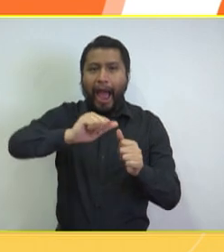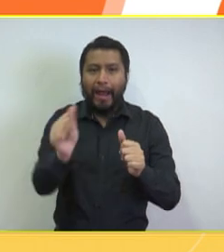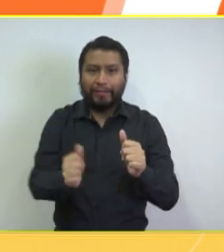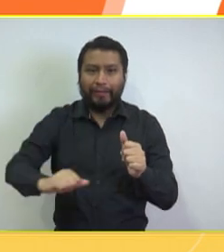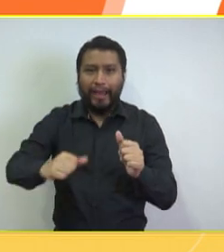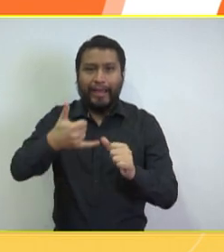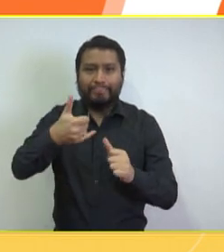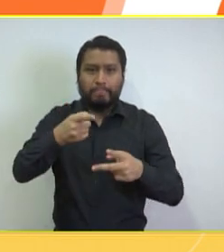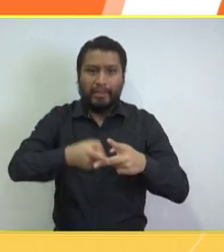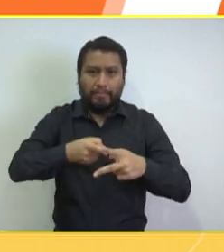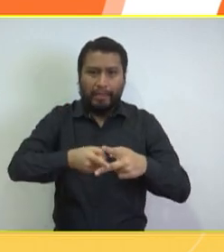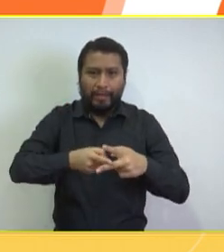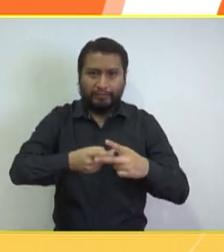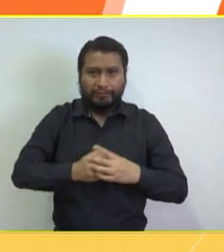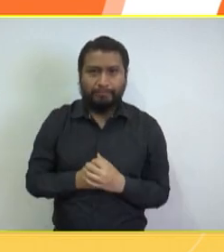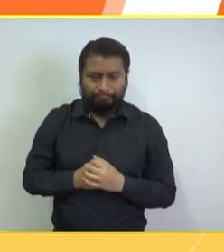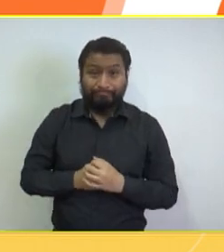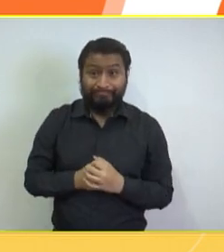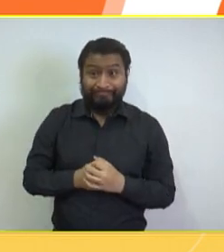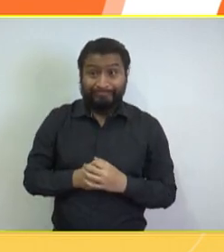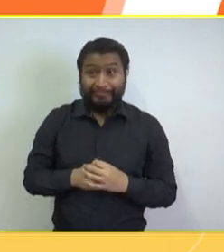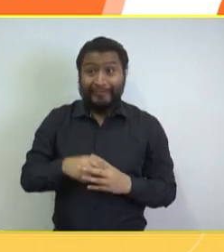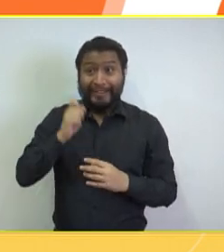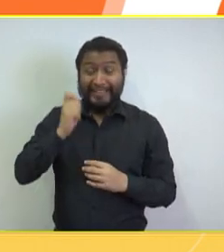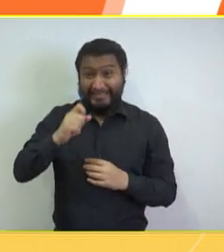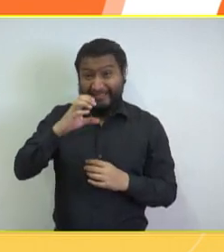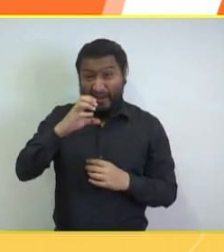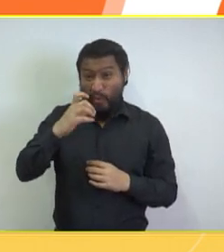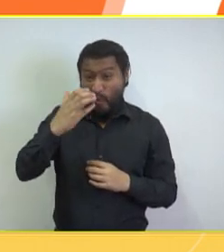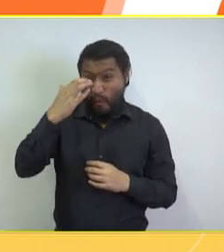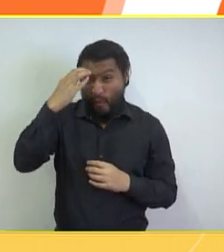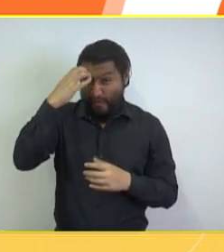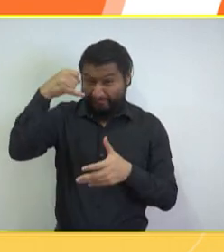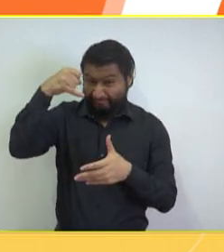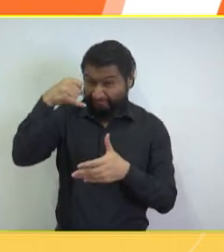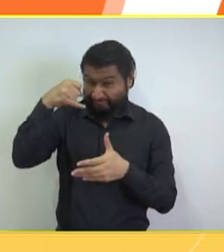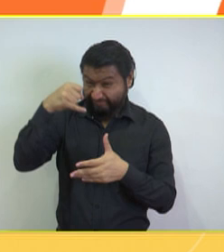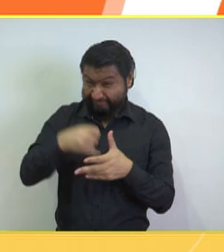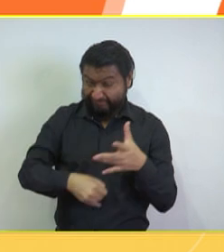modelo busca integrar todos estos conocimientos